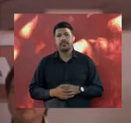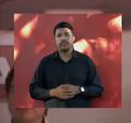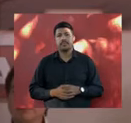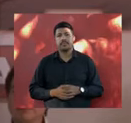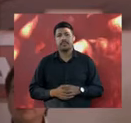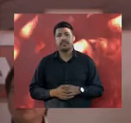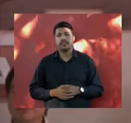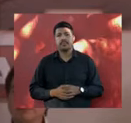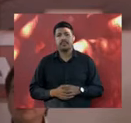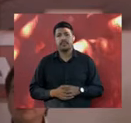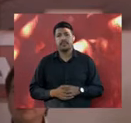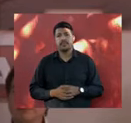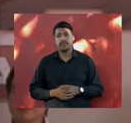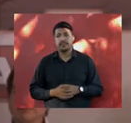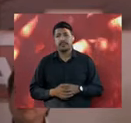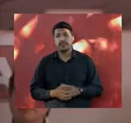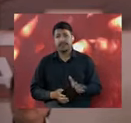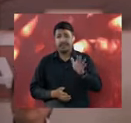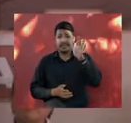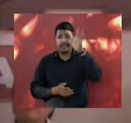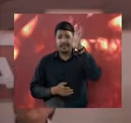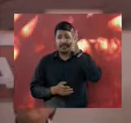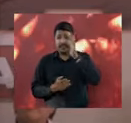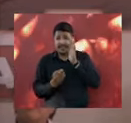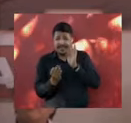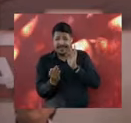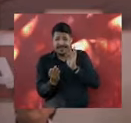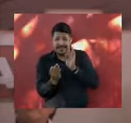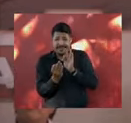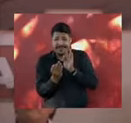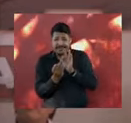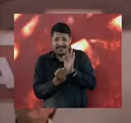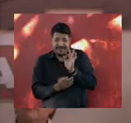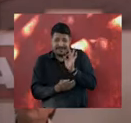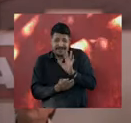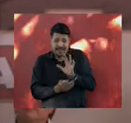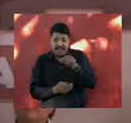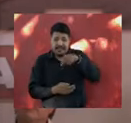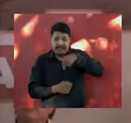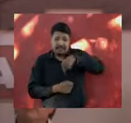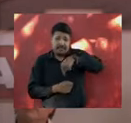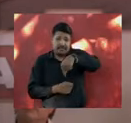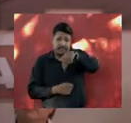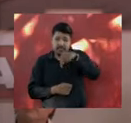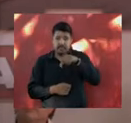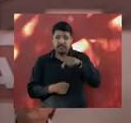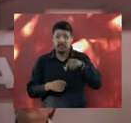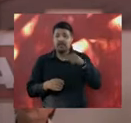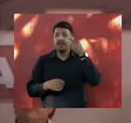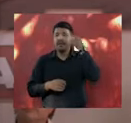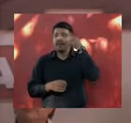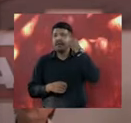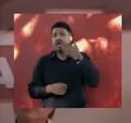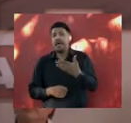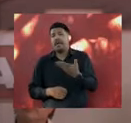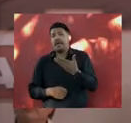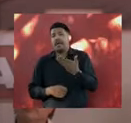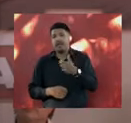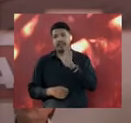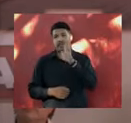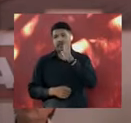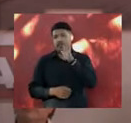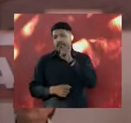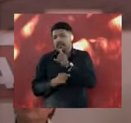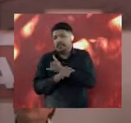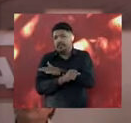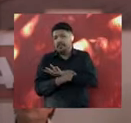Quedan pocos días y no podemos confiarnos, porque del otro lado no